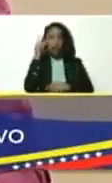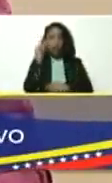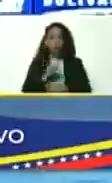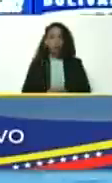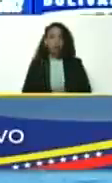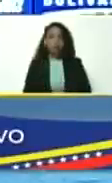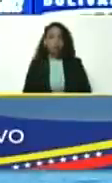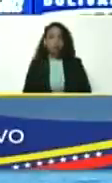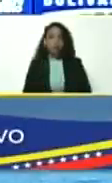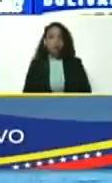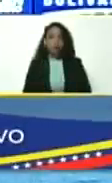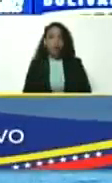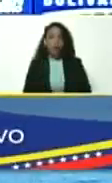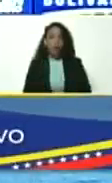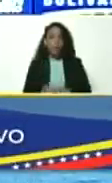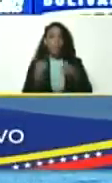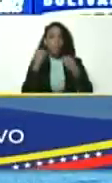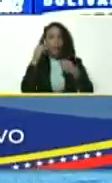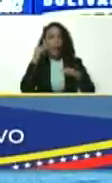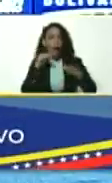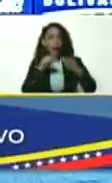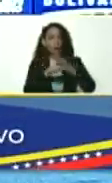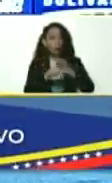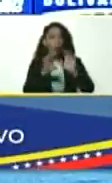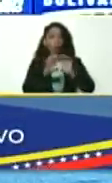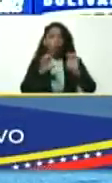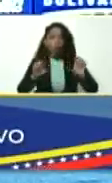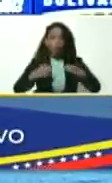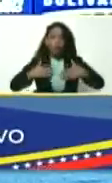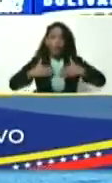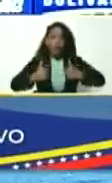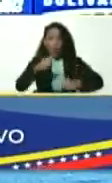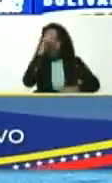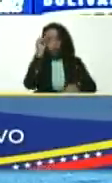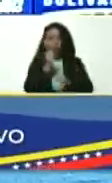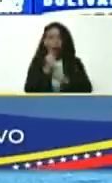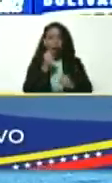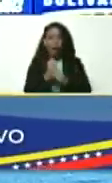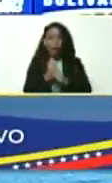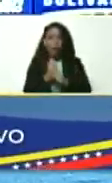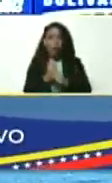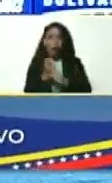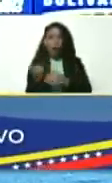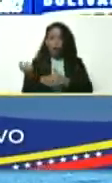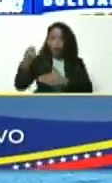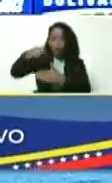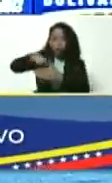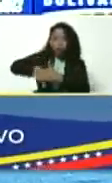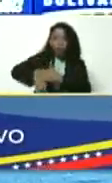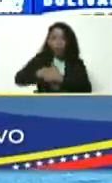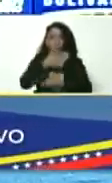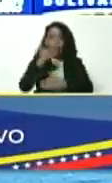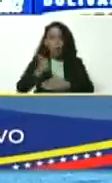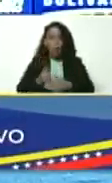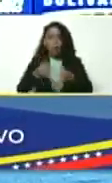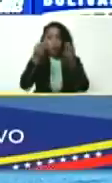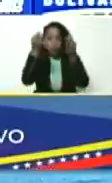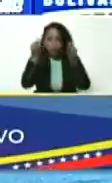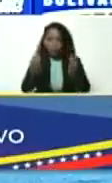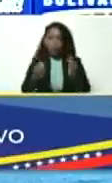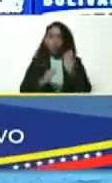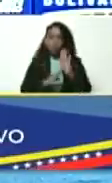por el acceso a la educación a la salud al trabajo a un ingreso justo